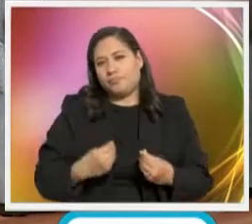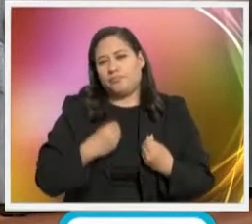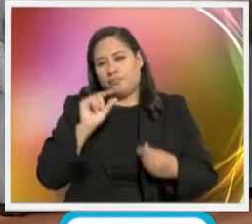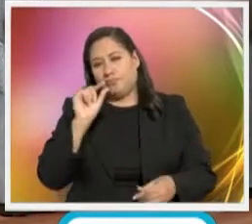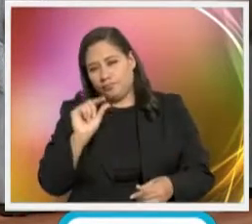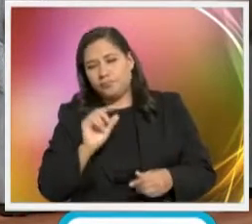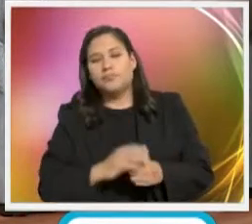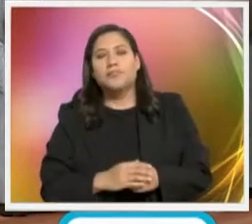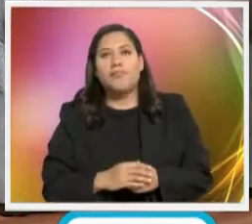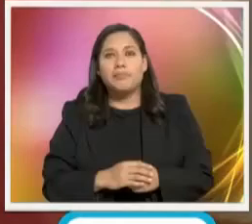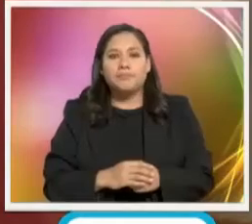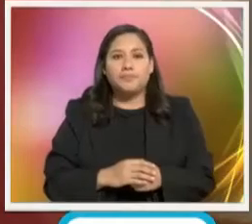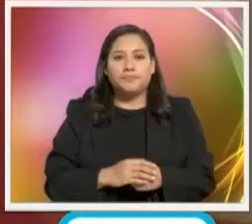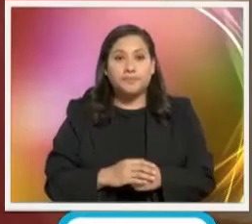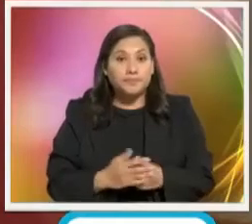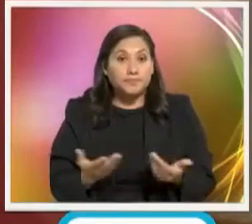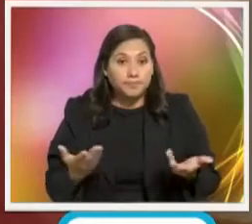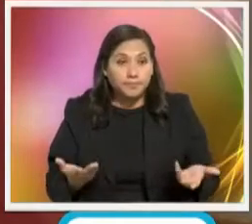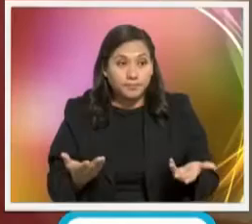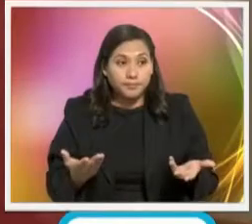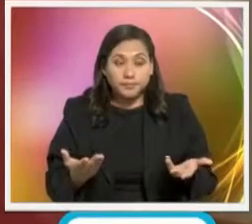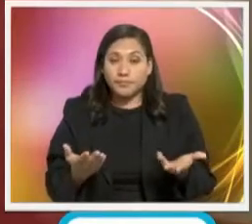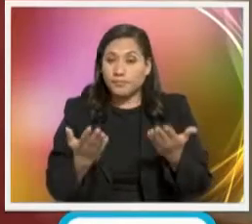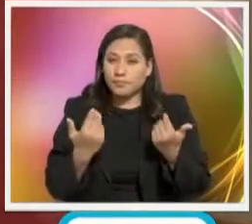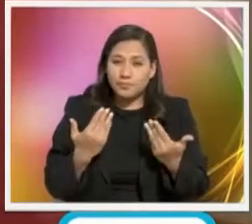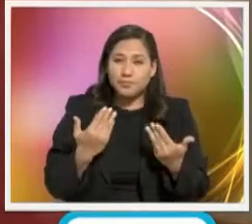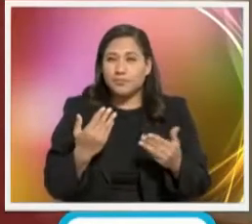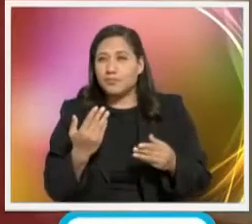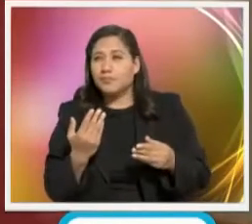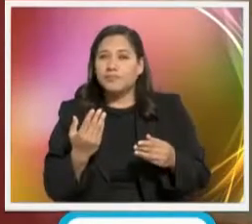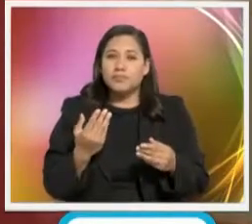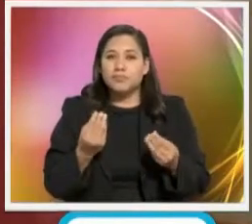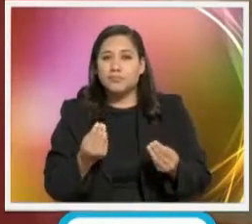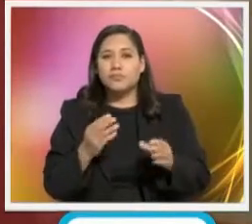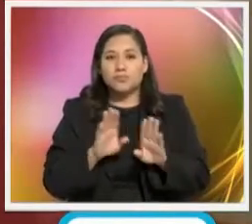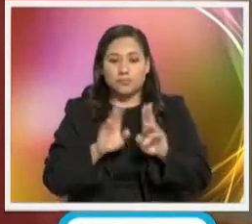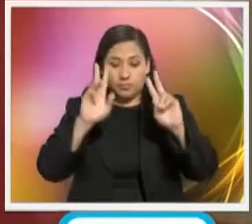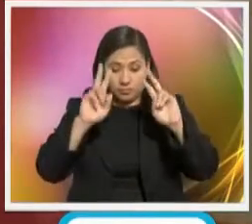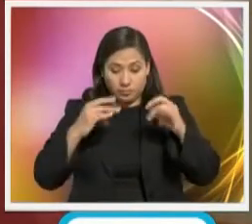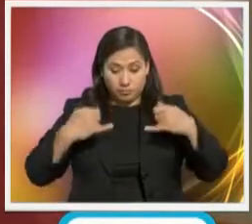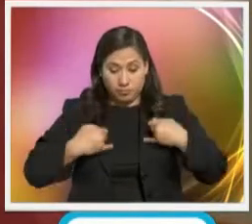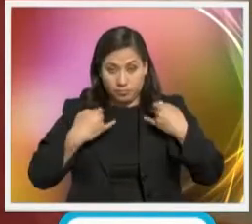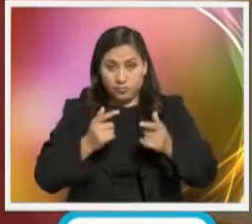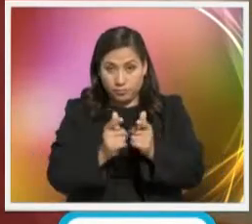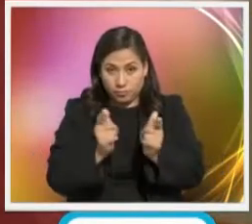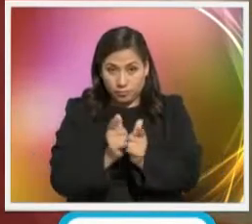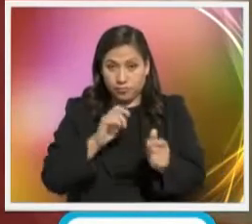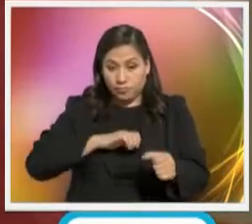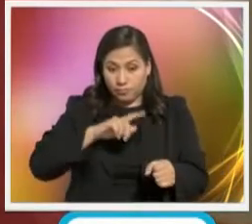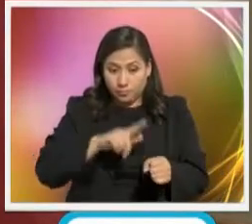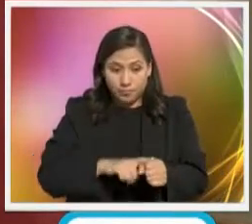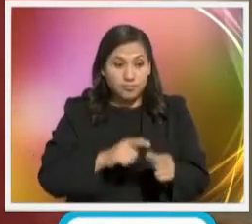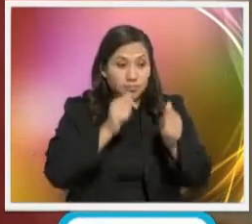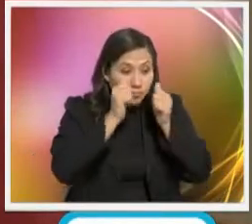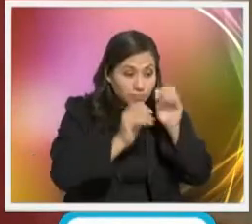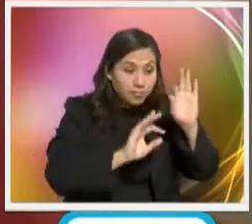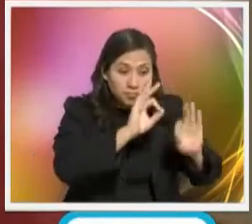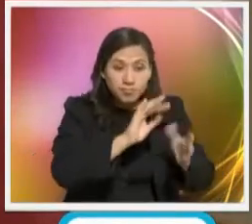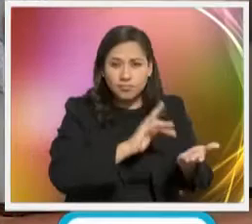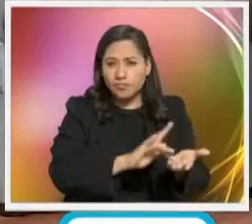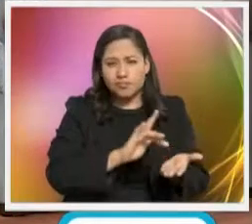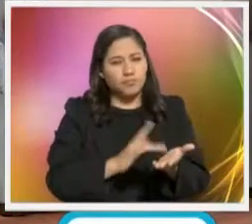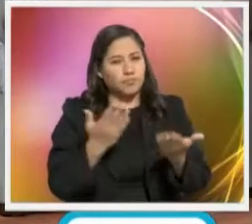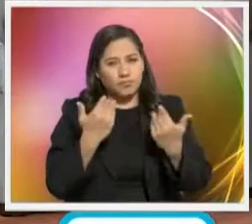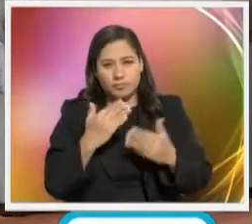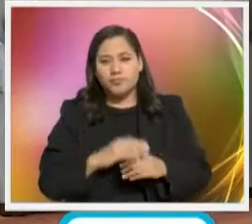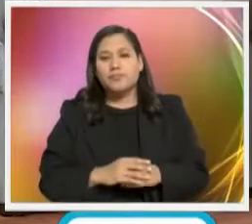menos. Entonces, pues no había tanto esta cuestión de la juventud como un grupo especial al que había que ponerle cierta atención. Luego